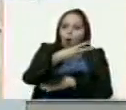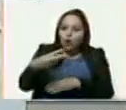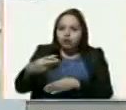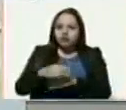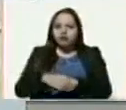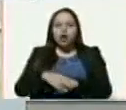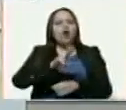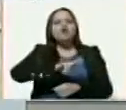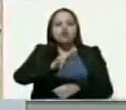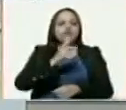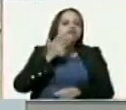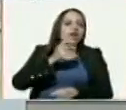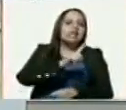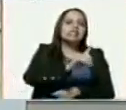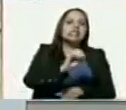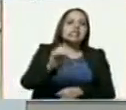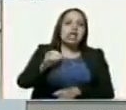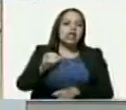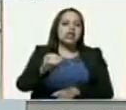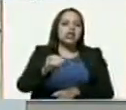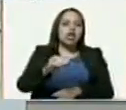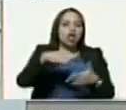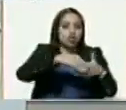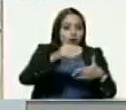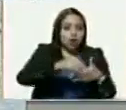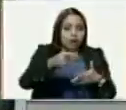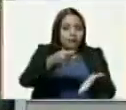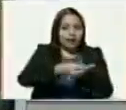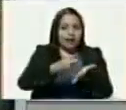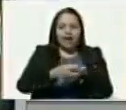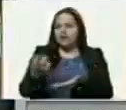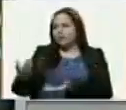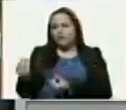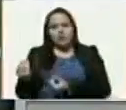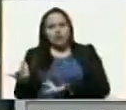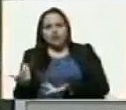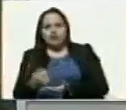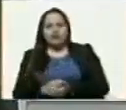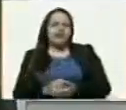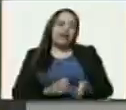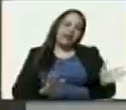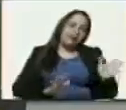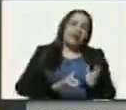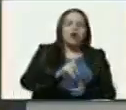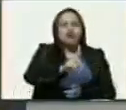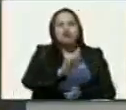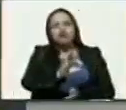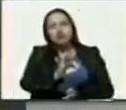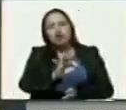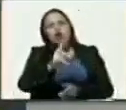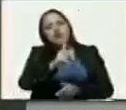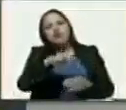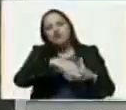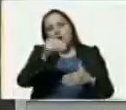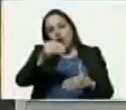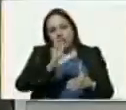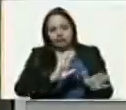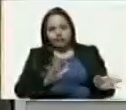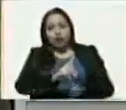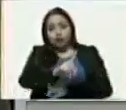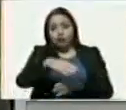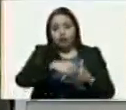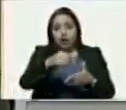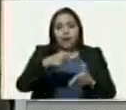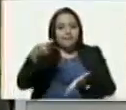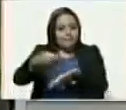utiliza $100 para pagar. Es mucho. Bueno, vamos a ponerle un dólar, pues. Ok. ¿Sí? Un dólar, va a pagar con